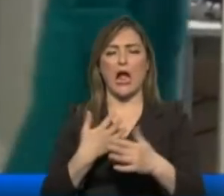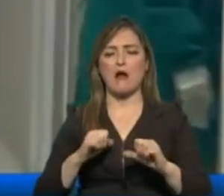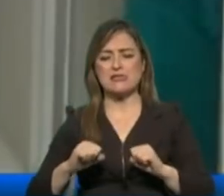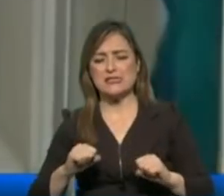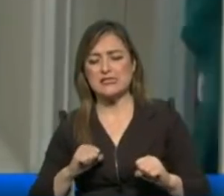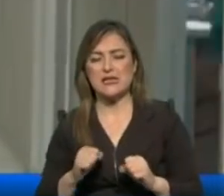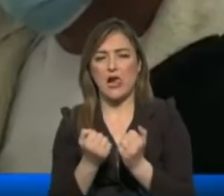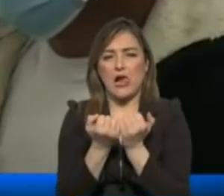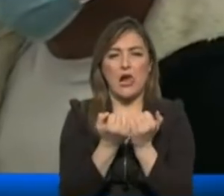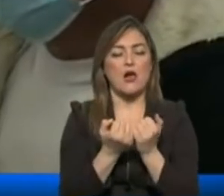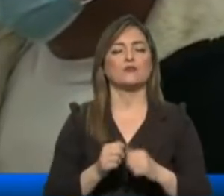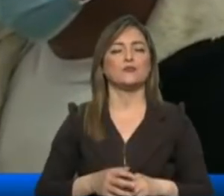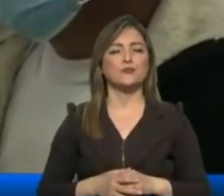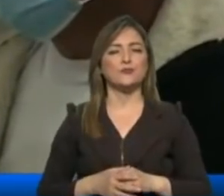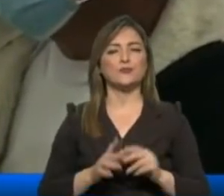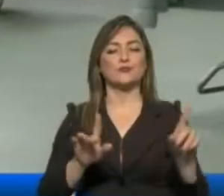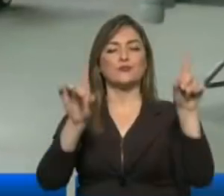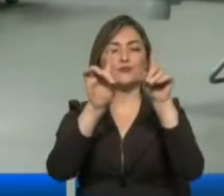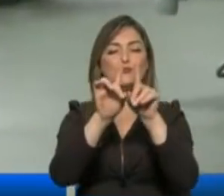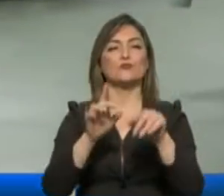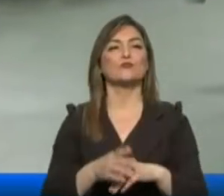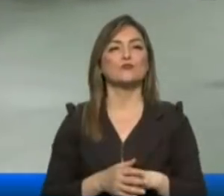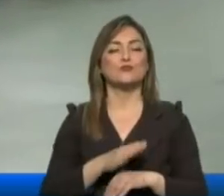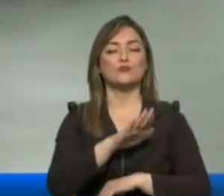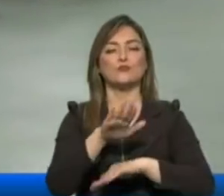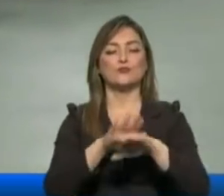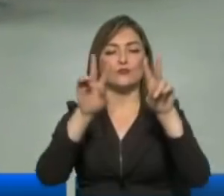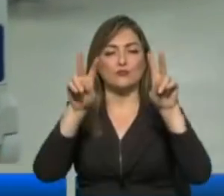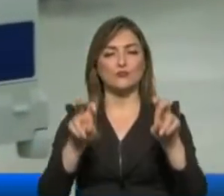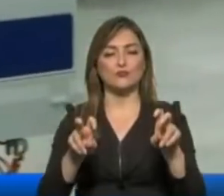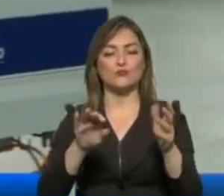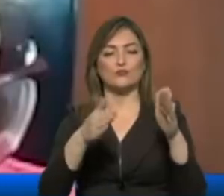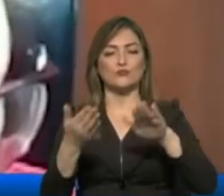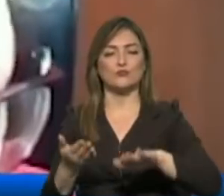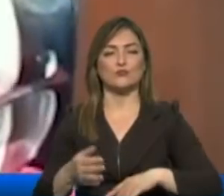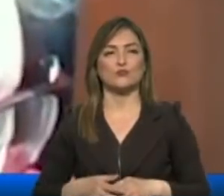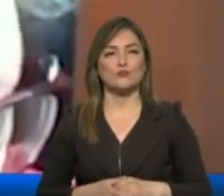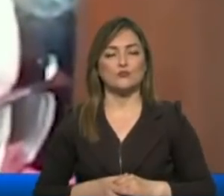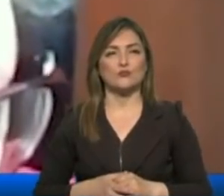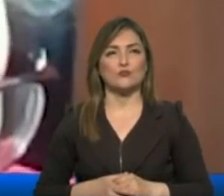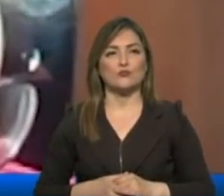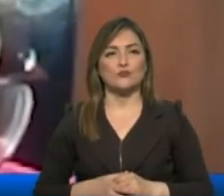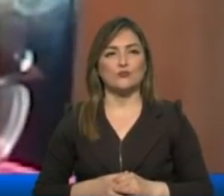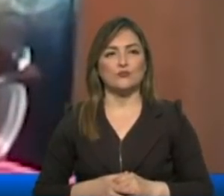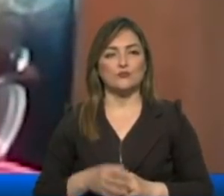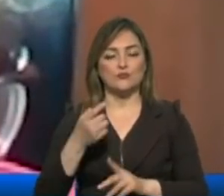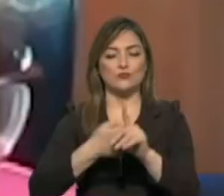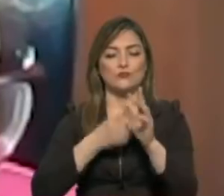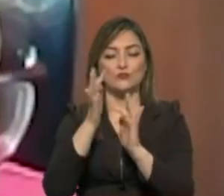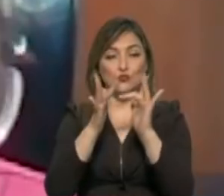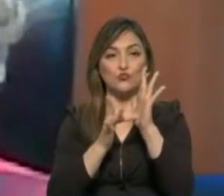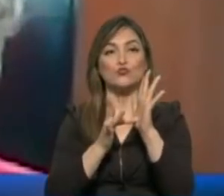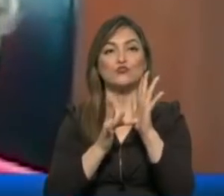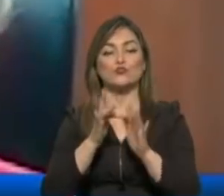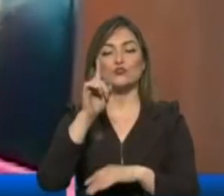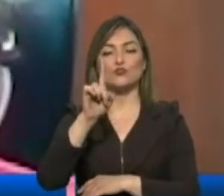capacidad. También dio a conocer sobre los datos que manejan respecto al tema de la mortalidad. Mantuvimos durante el mes de abril